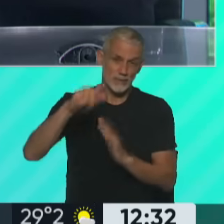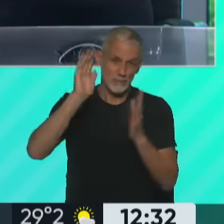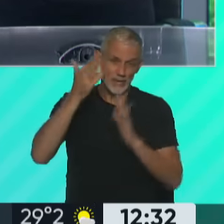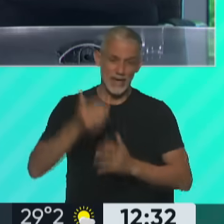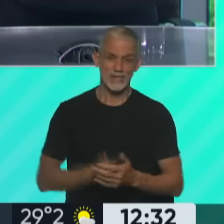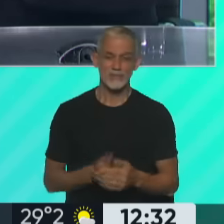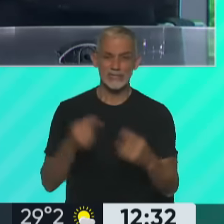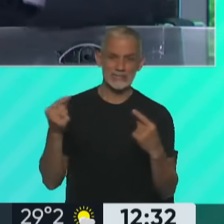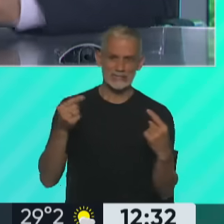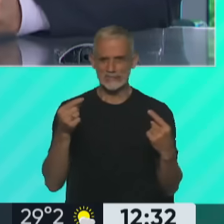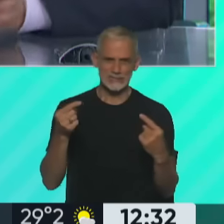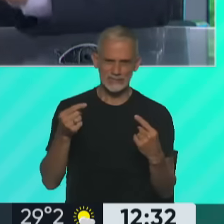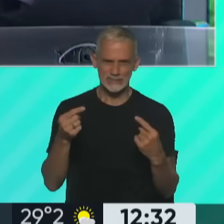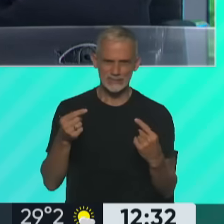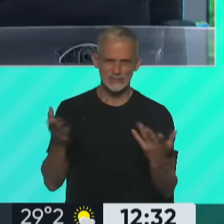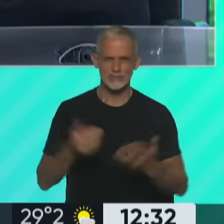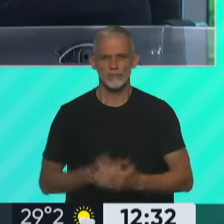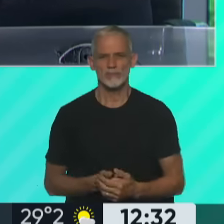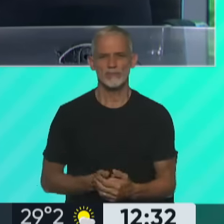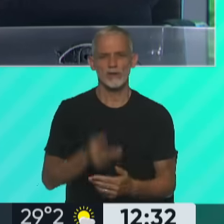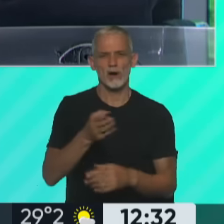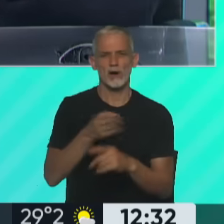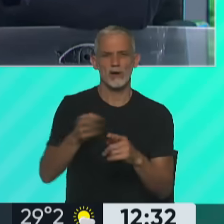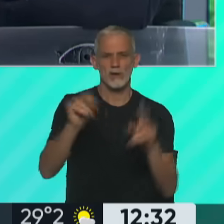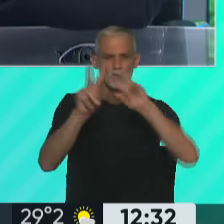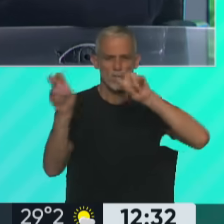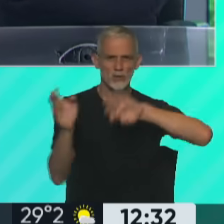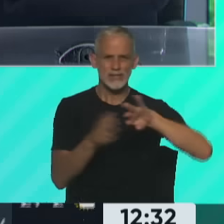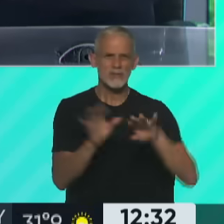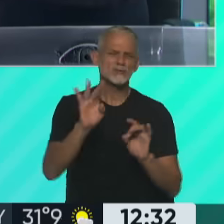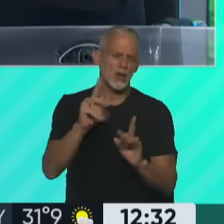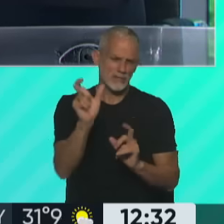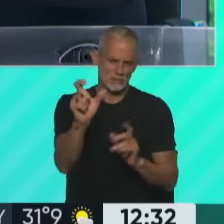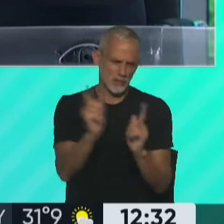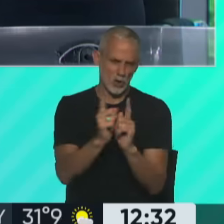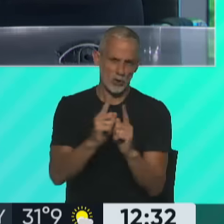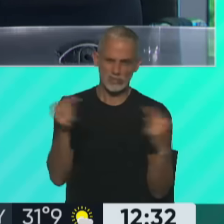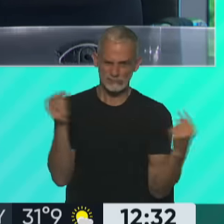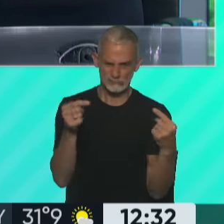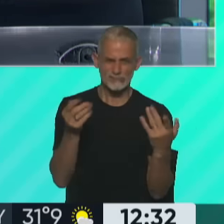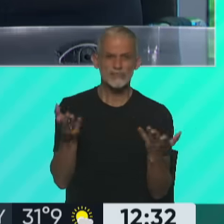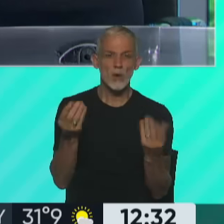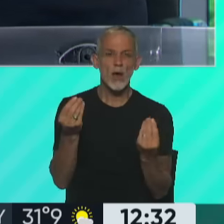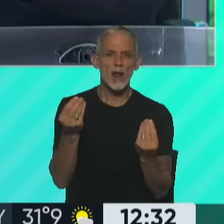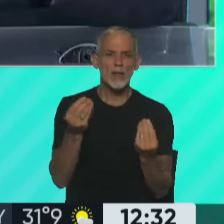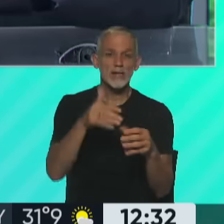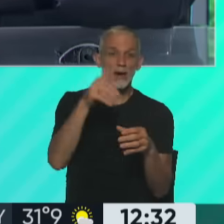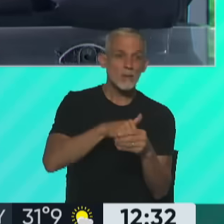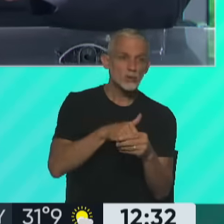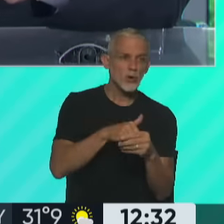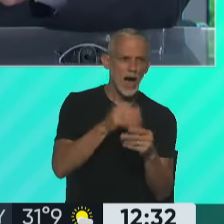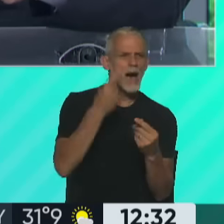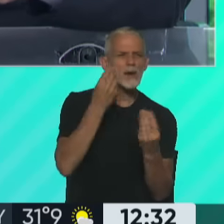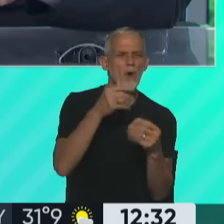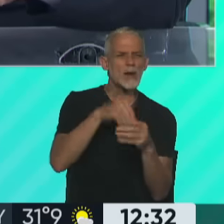poco la contradicción, me voy a meter en otro tema, pero simplemente para mencionarlo, la contradicción entre qué se votó y qué es lo que se